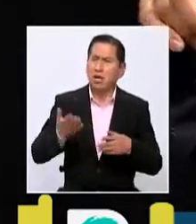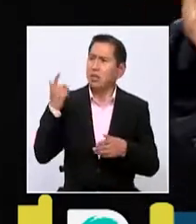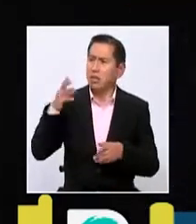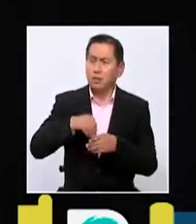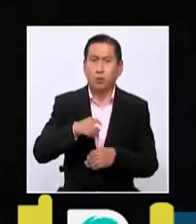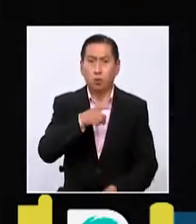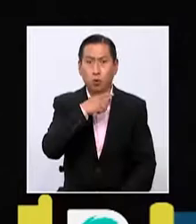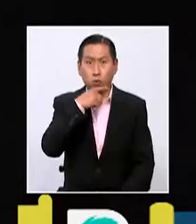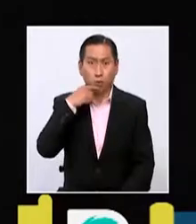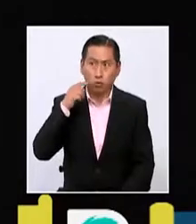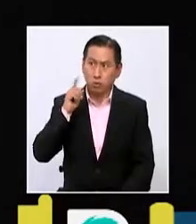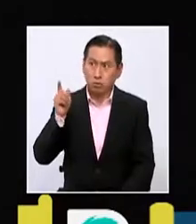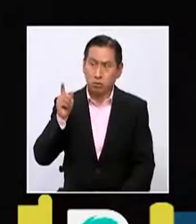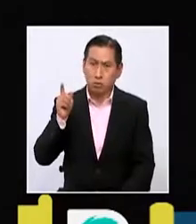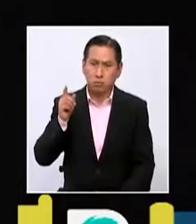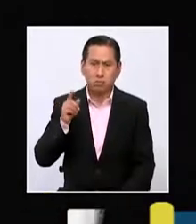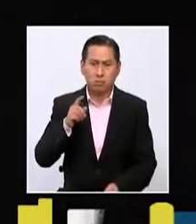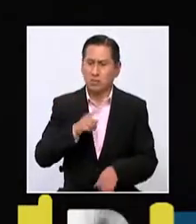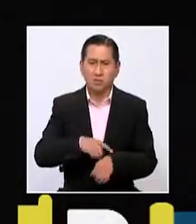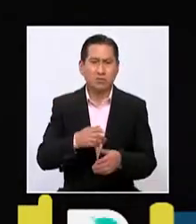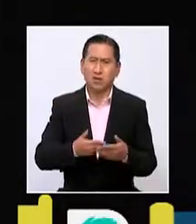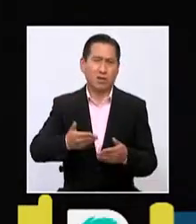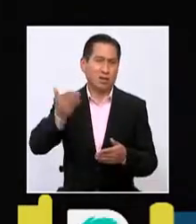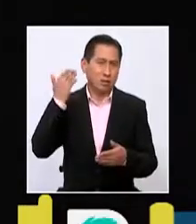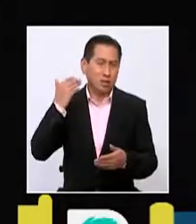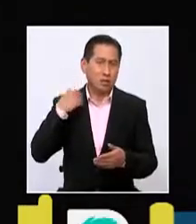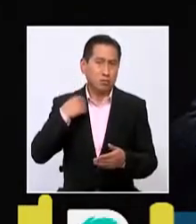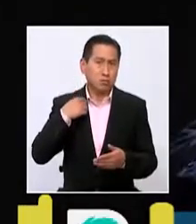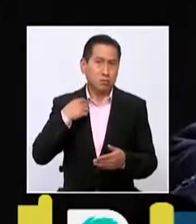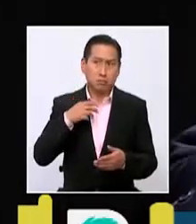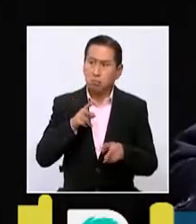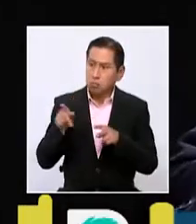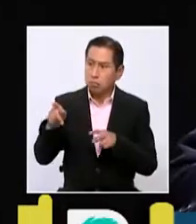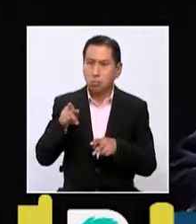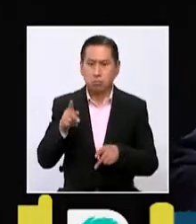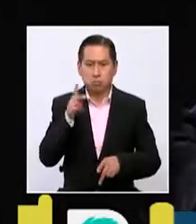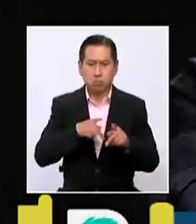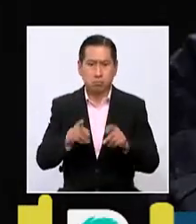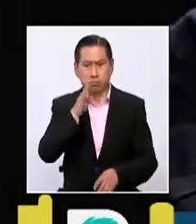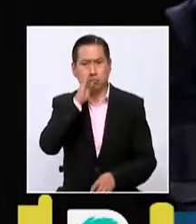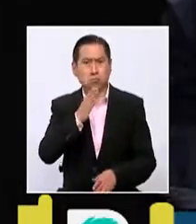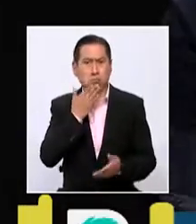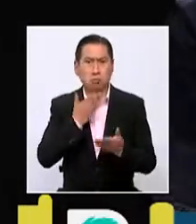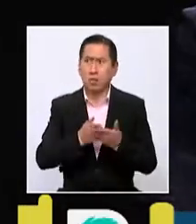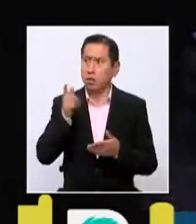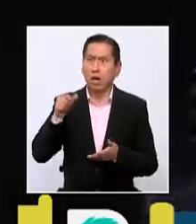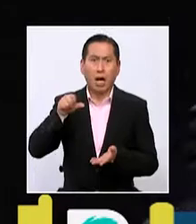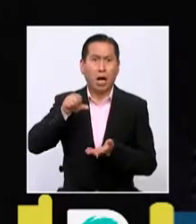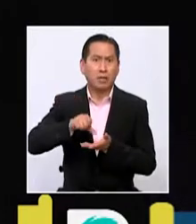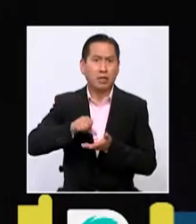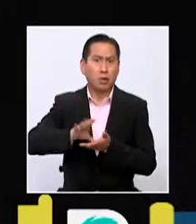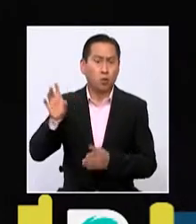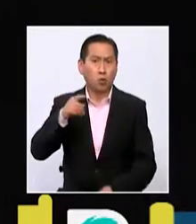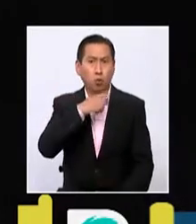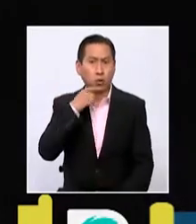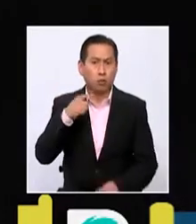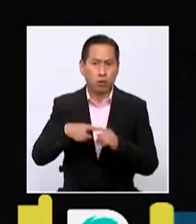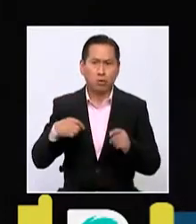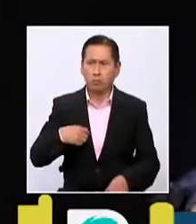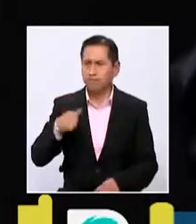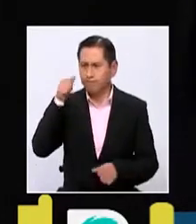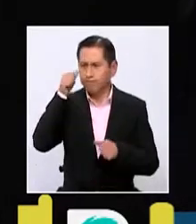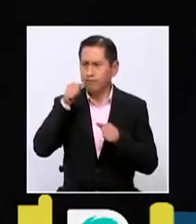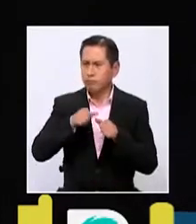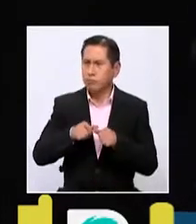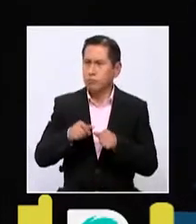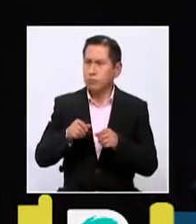Rusia, en la temporada pasada, viví ese comportamiento cívico en Moscú, pero si hago memoria en